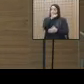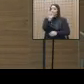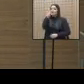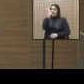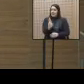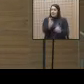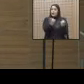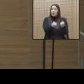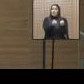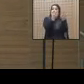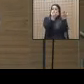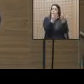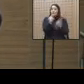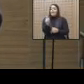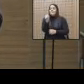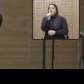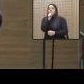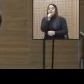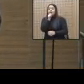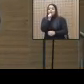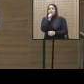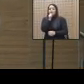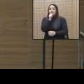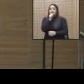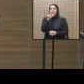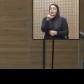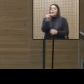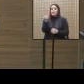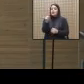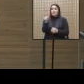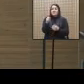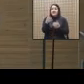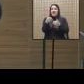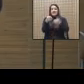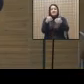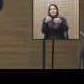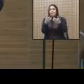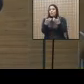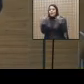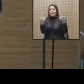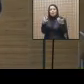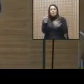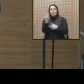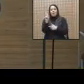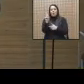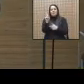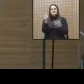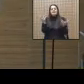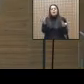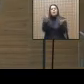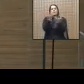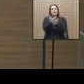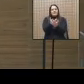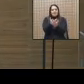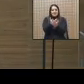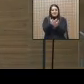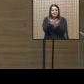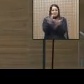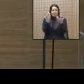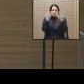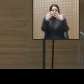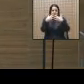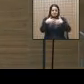lo privado, no se anteponen, se complementan. Con una realidad,